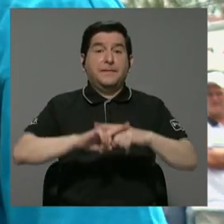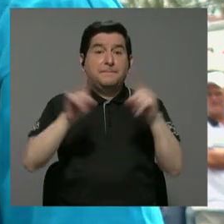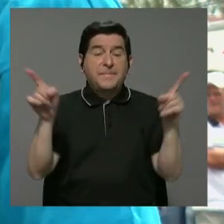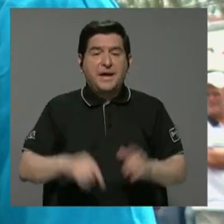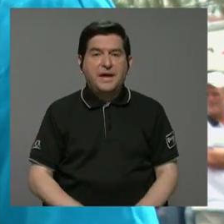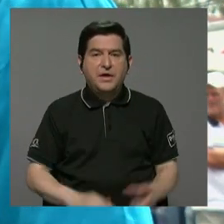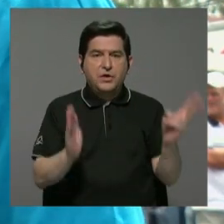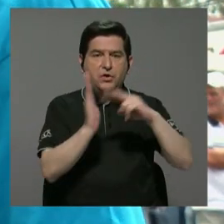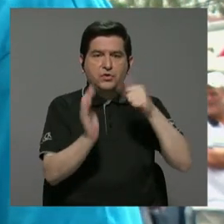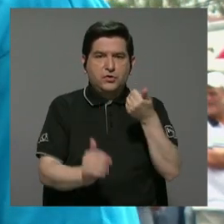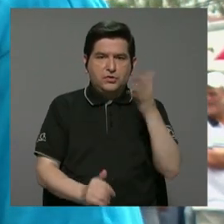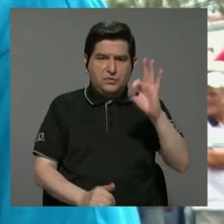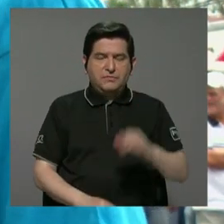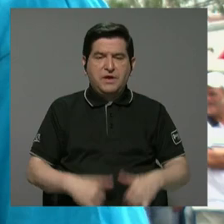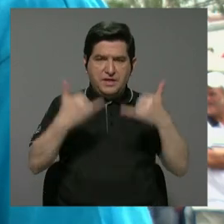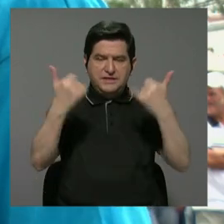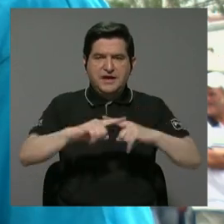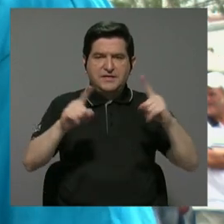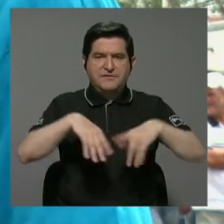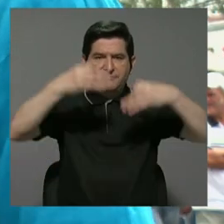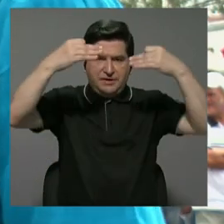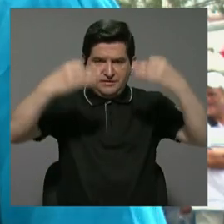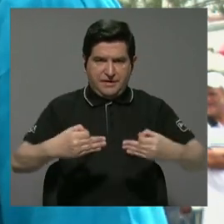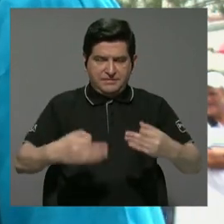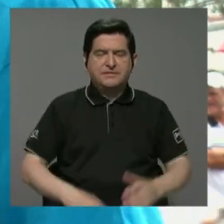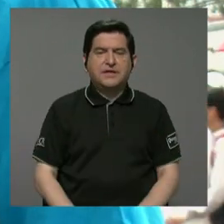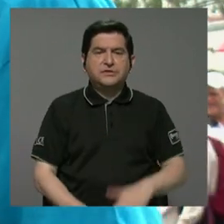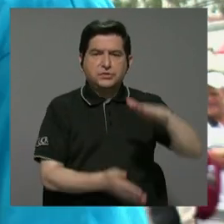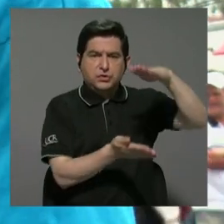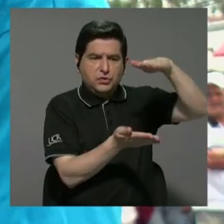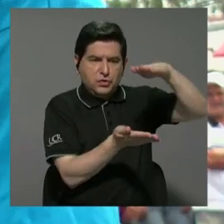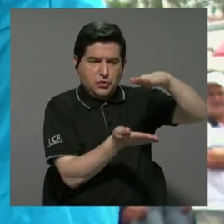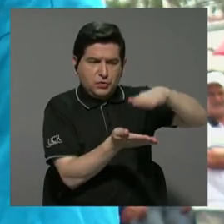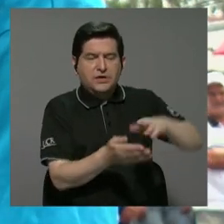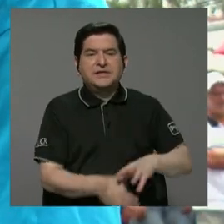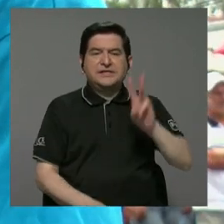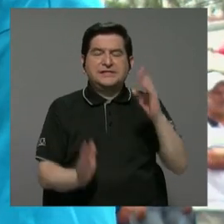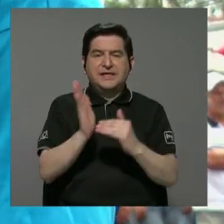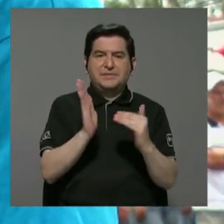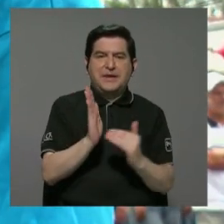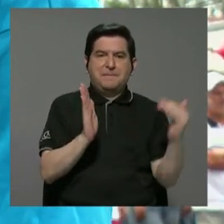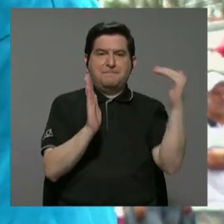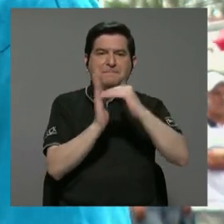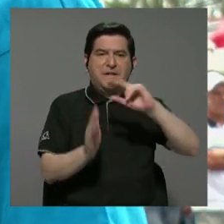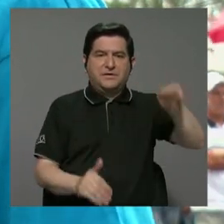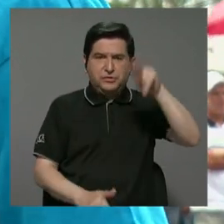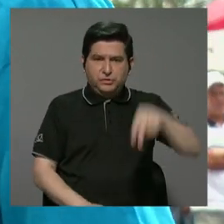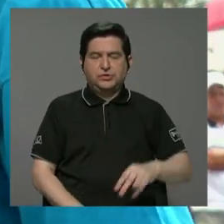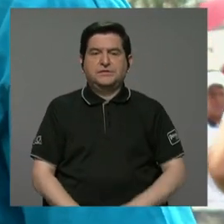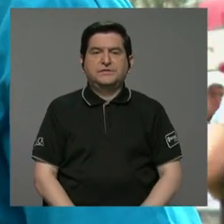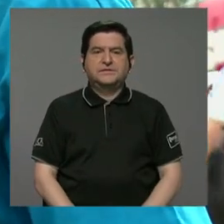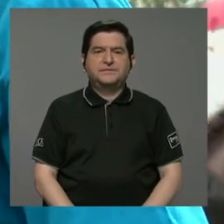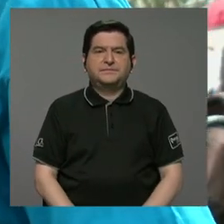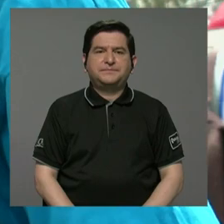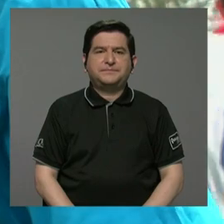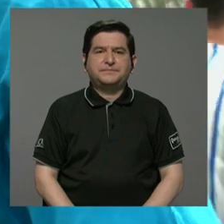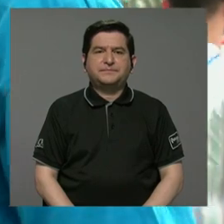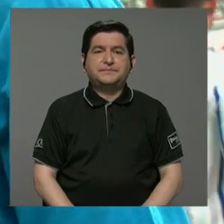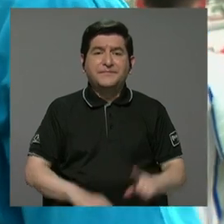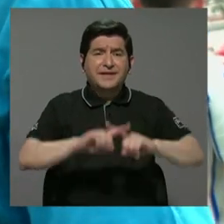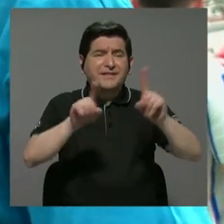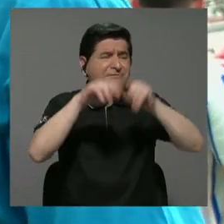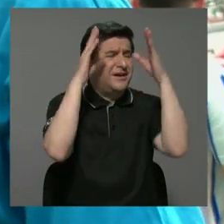el 2019 se han tomado una serie de medidas y ha disminuido en 6 mil millones de colones. Hay una serie